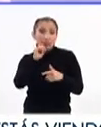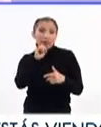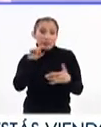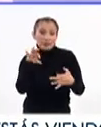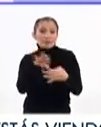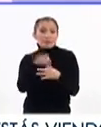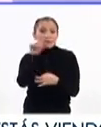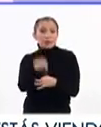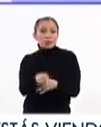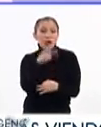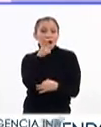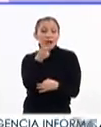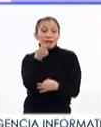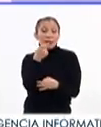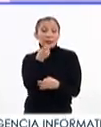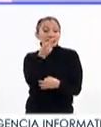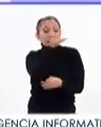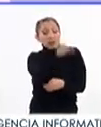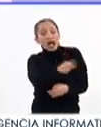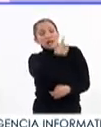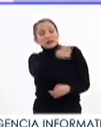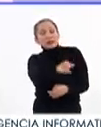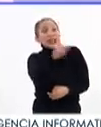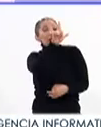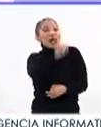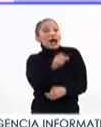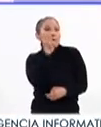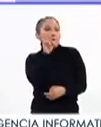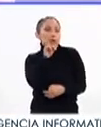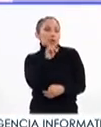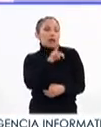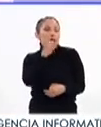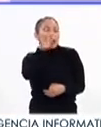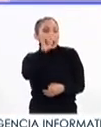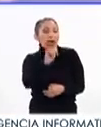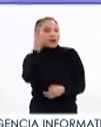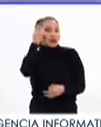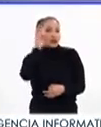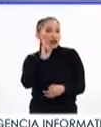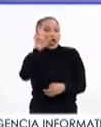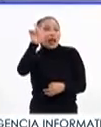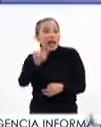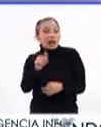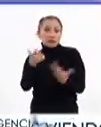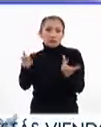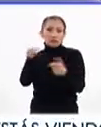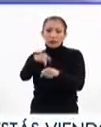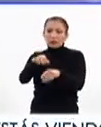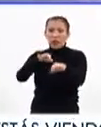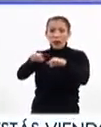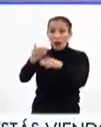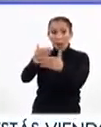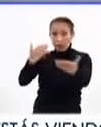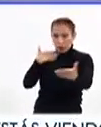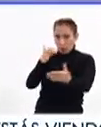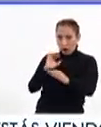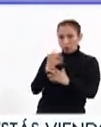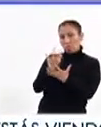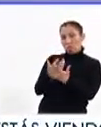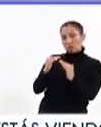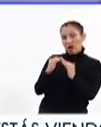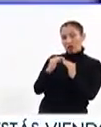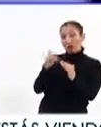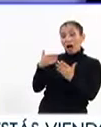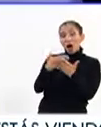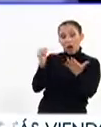que ir de la mano, ¿no? Pues tienes que nombrar las cosas por lo que son, y si la mujer está dedicándose a labores a las que no se dedicaba antes, pues